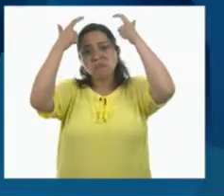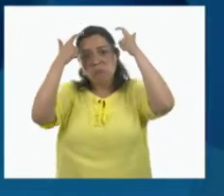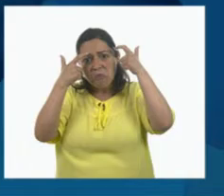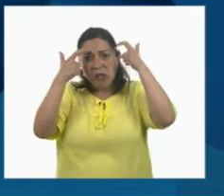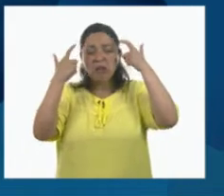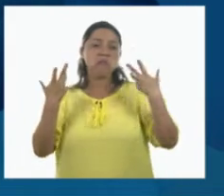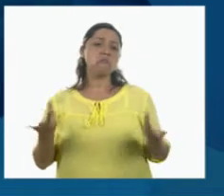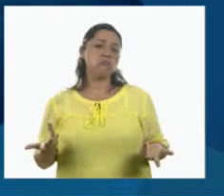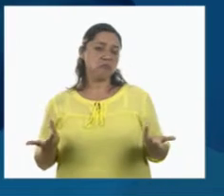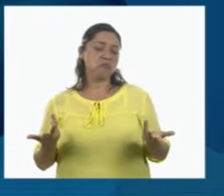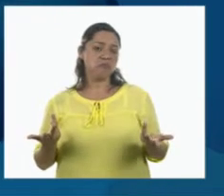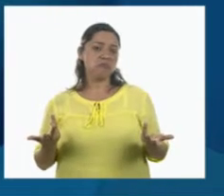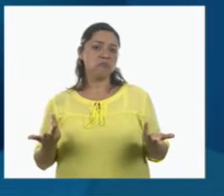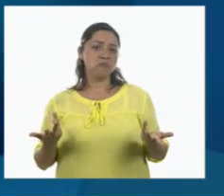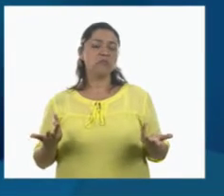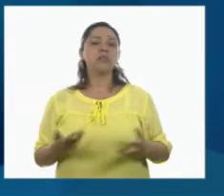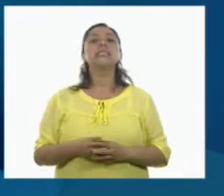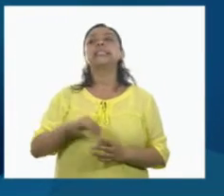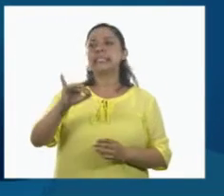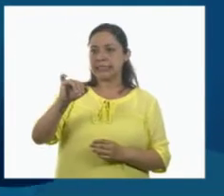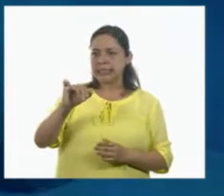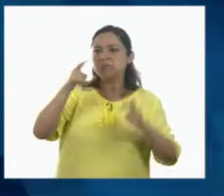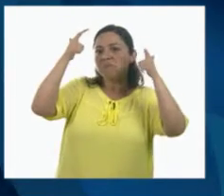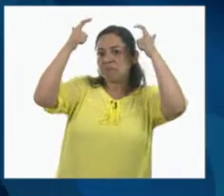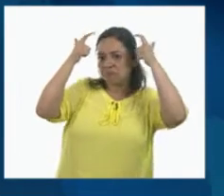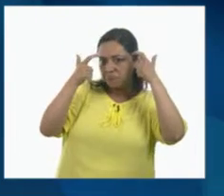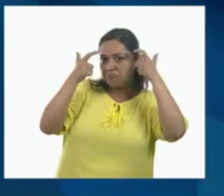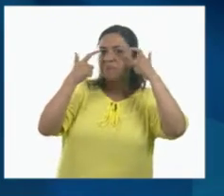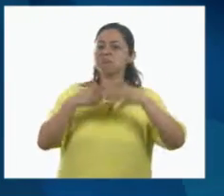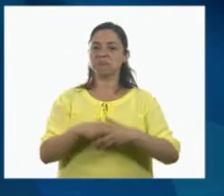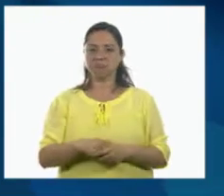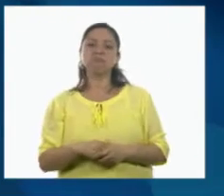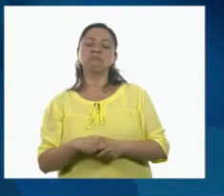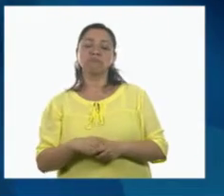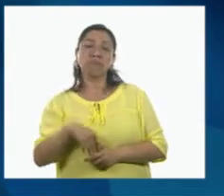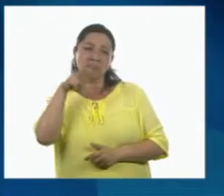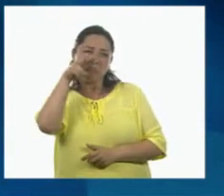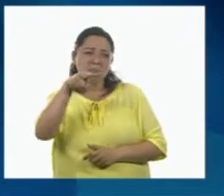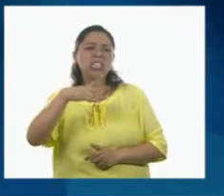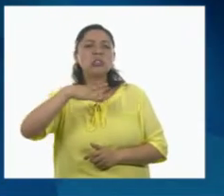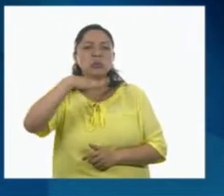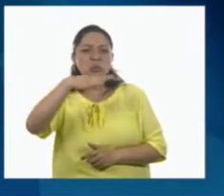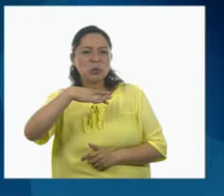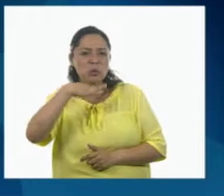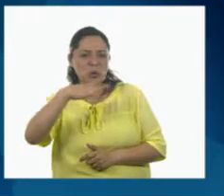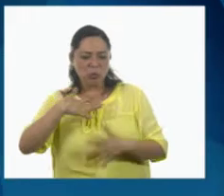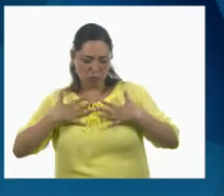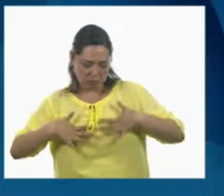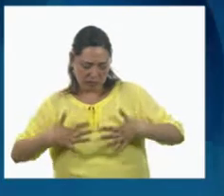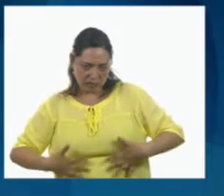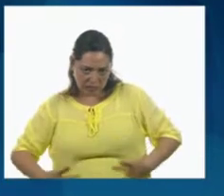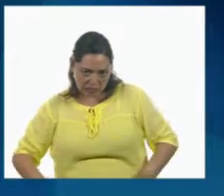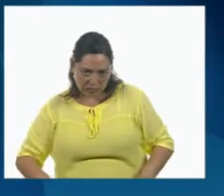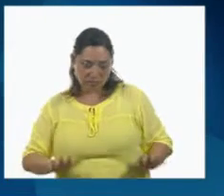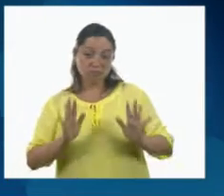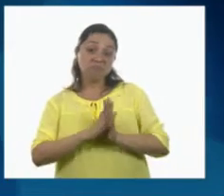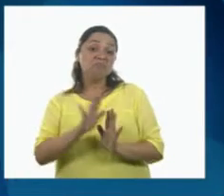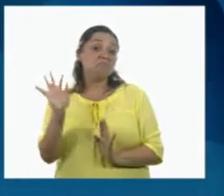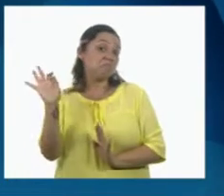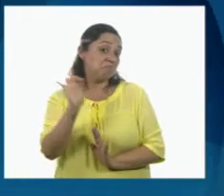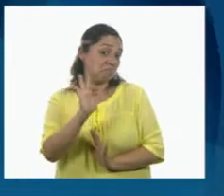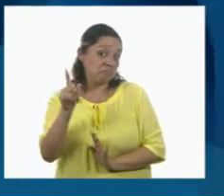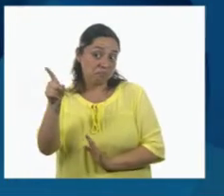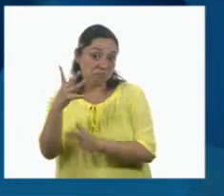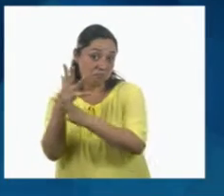Y traen sombreros, pero también si se dan cuenta se ven un poco sucios y como dice Alejandra,